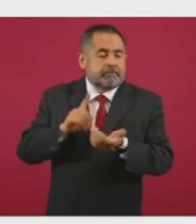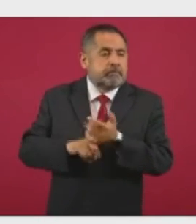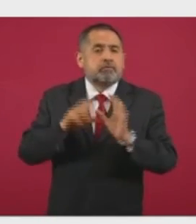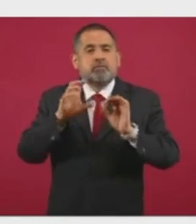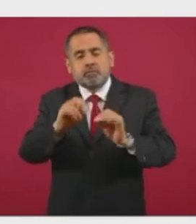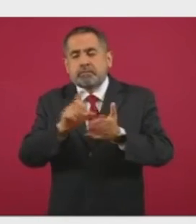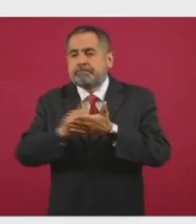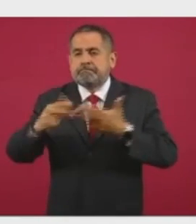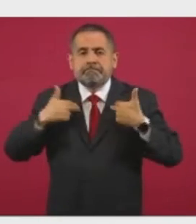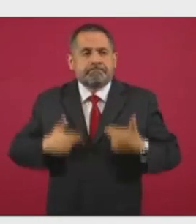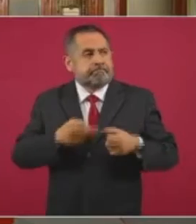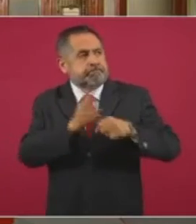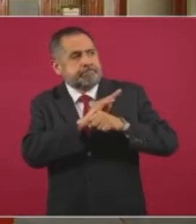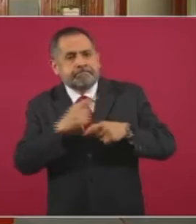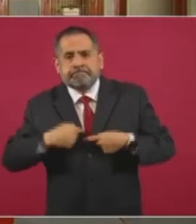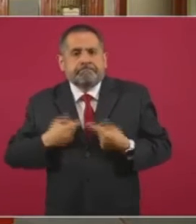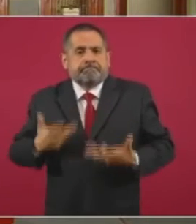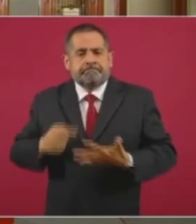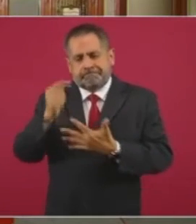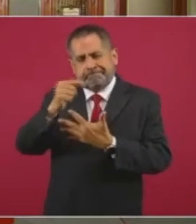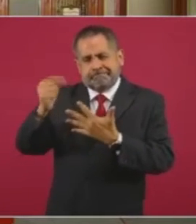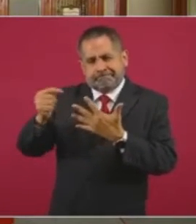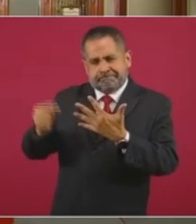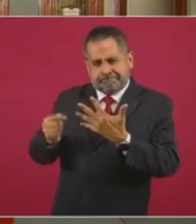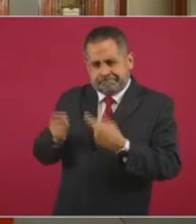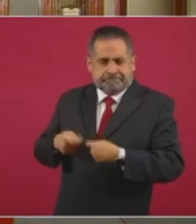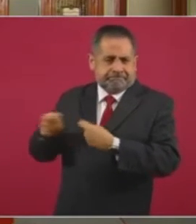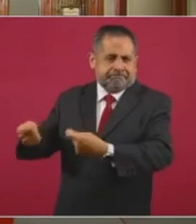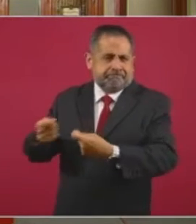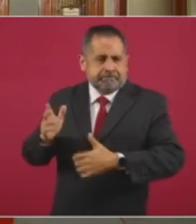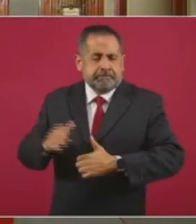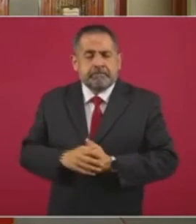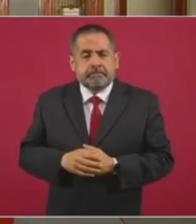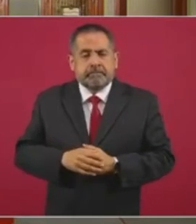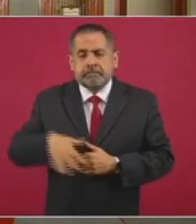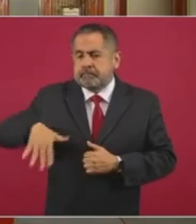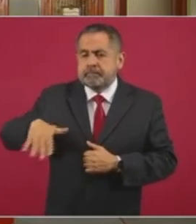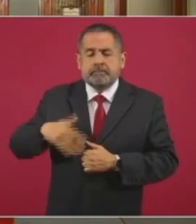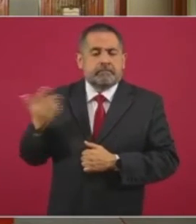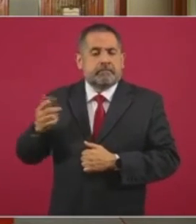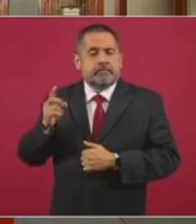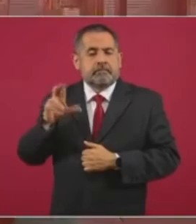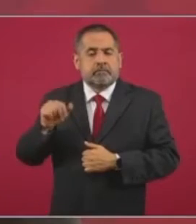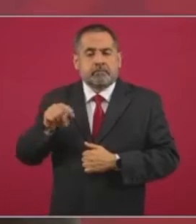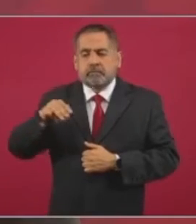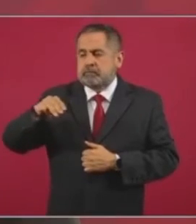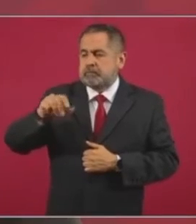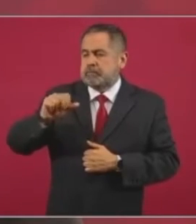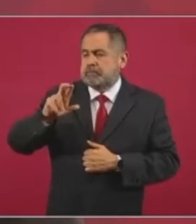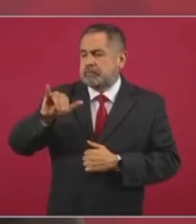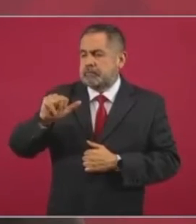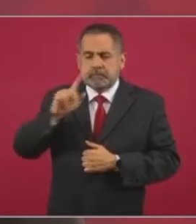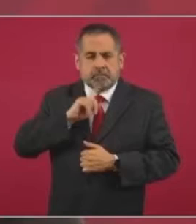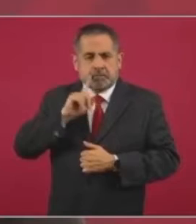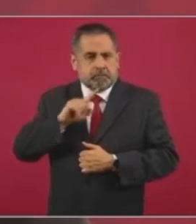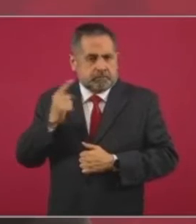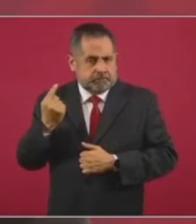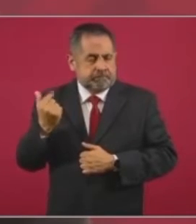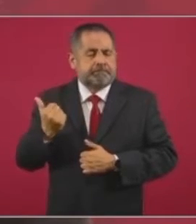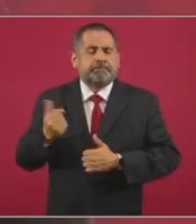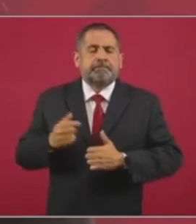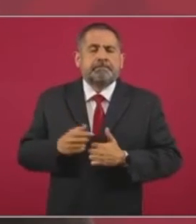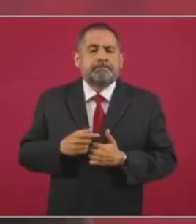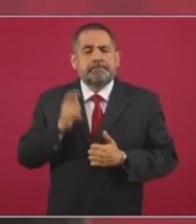COVID. Y uno de los elementos que justamente señalaba la doctora María es el poder